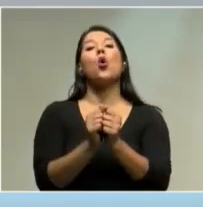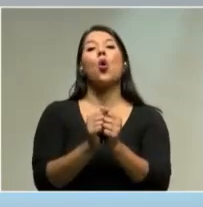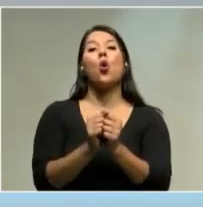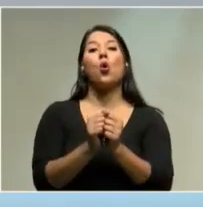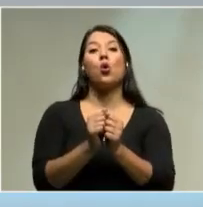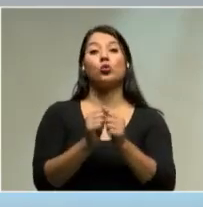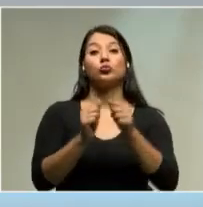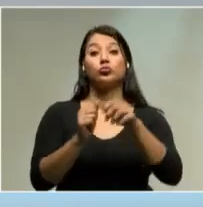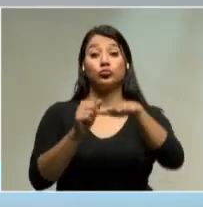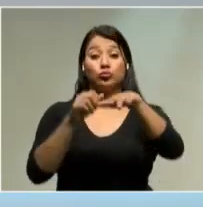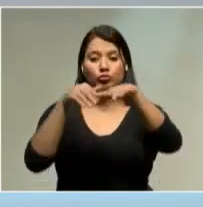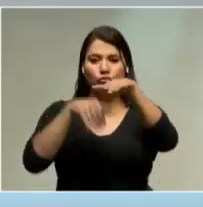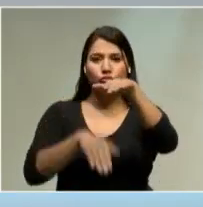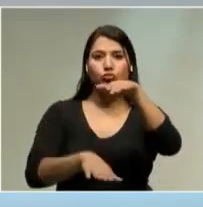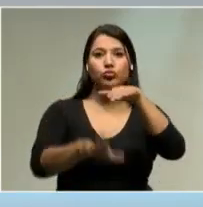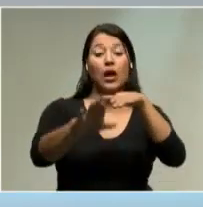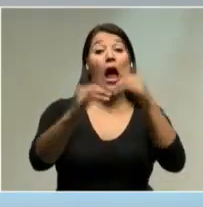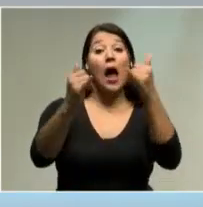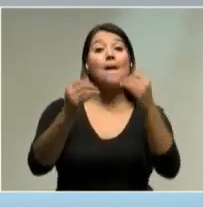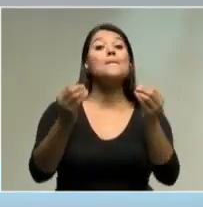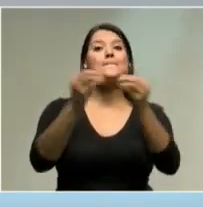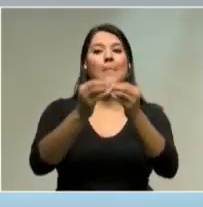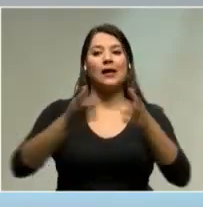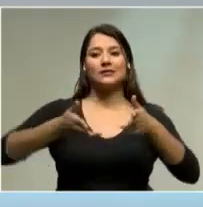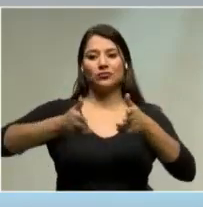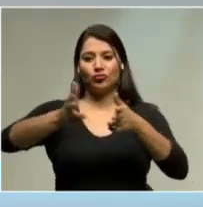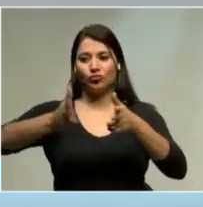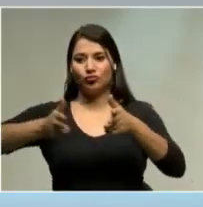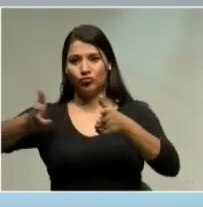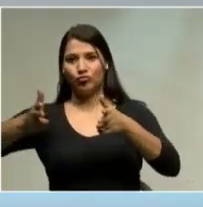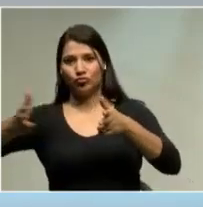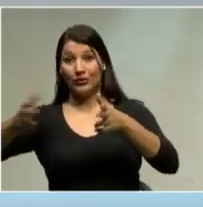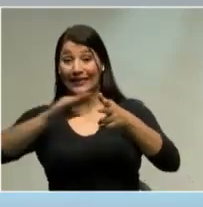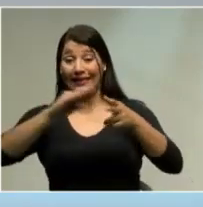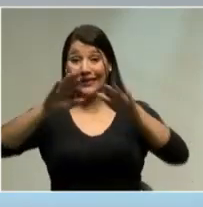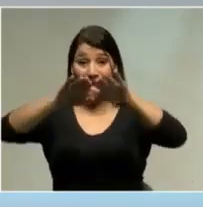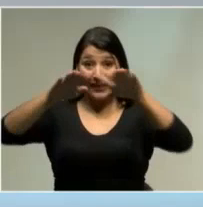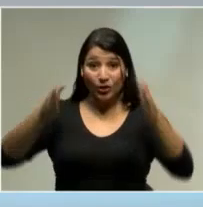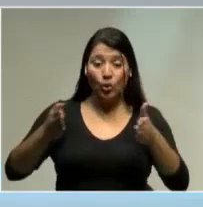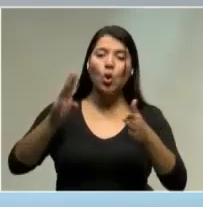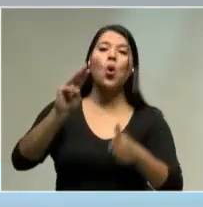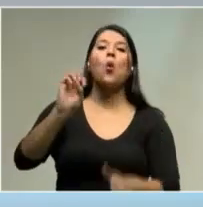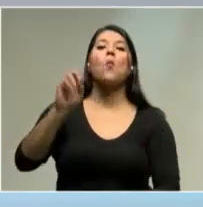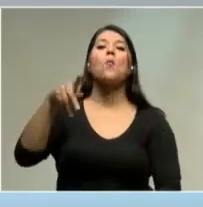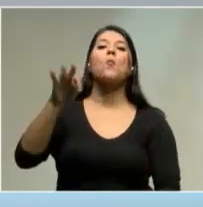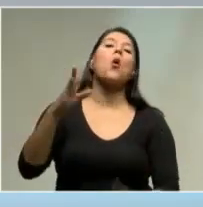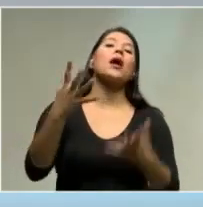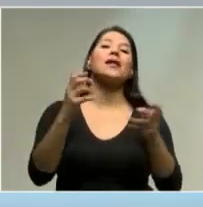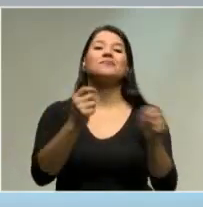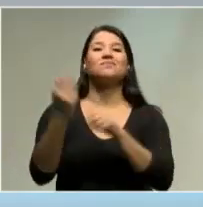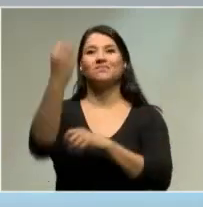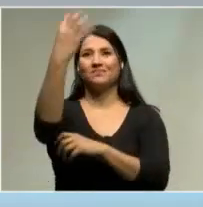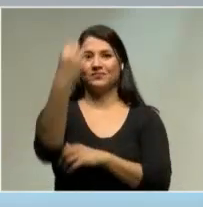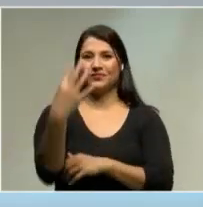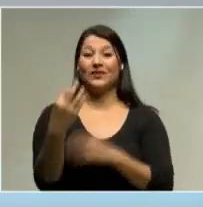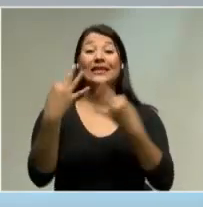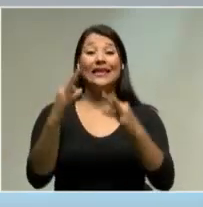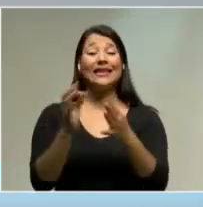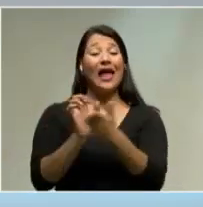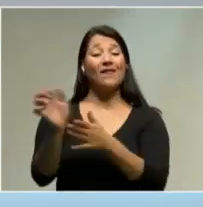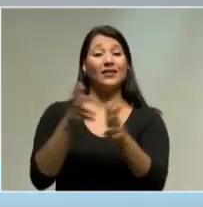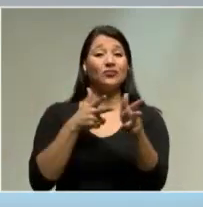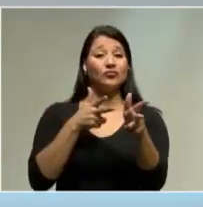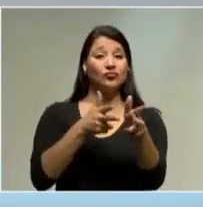un paso elevado, más carriles y un túnel, el MOP pretende eliminar semáforos y reducir el congestionamiento vial en